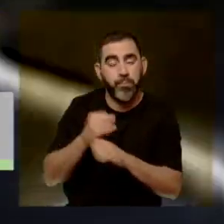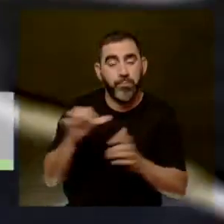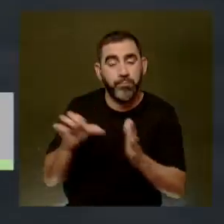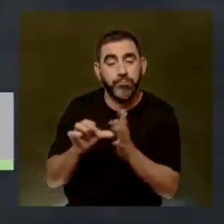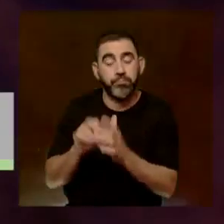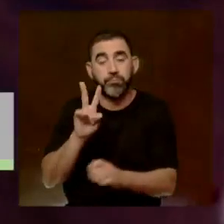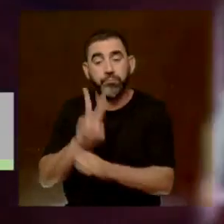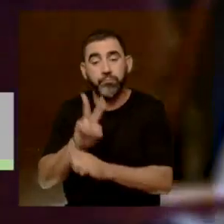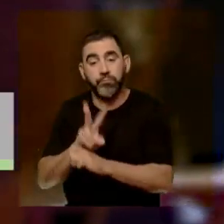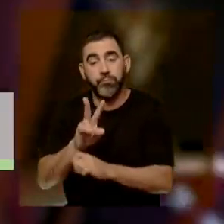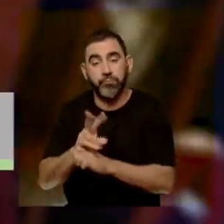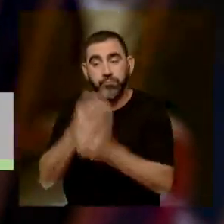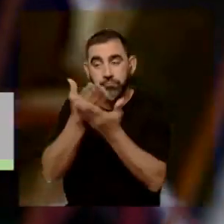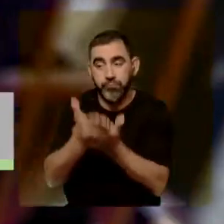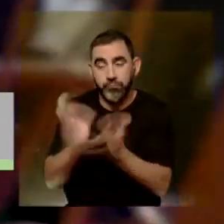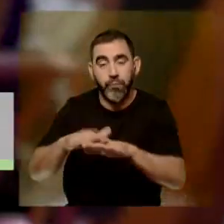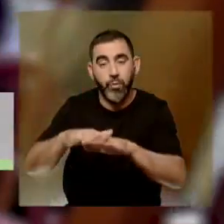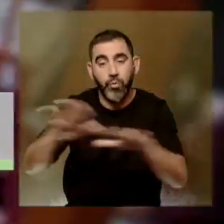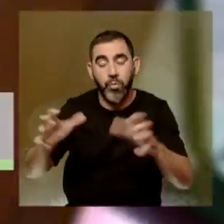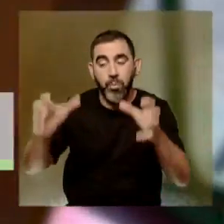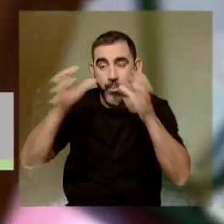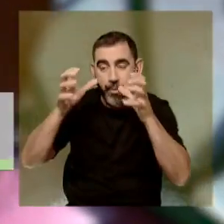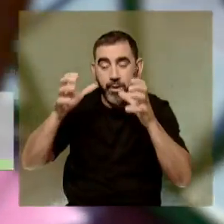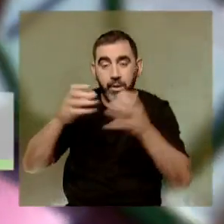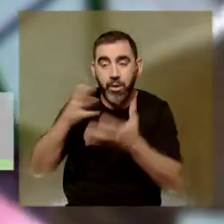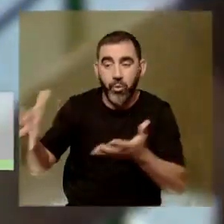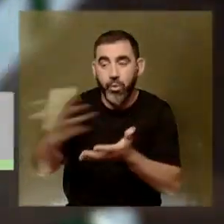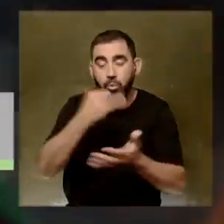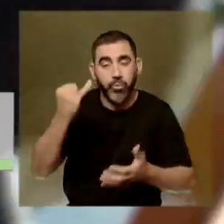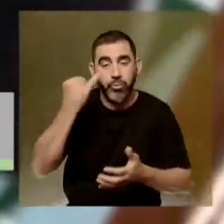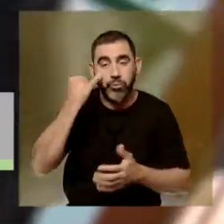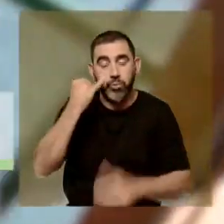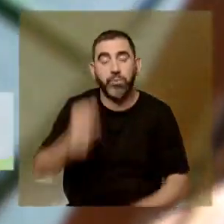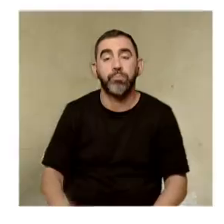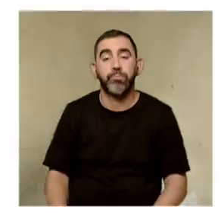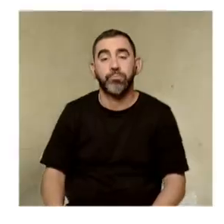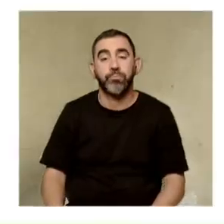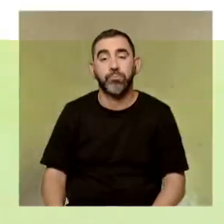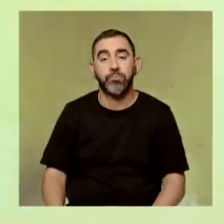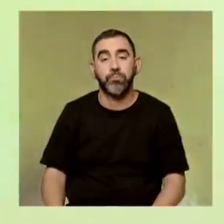protección que exponen a los menores a riesgos de explotación sexual.